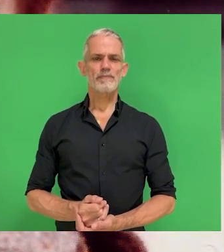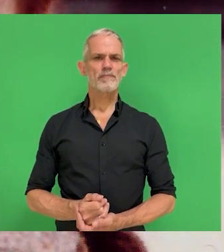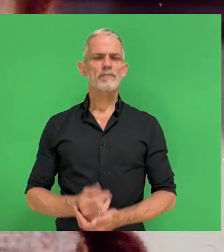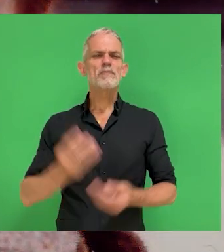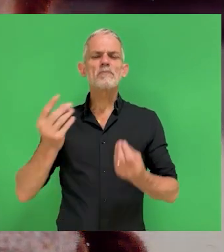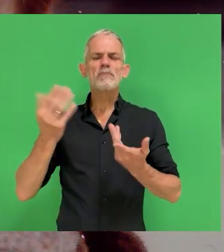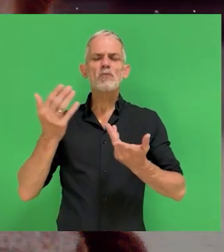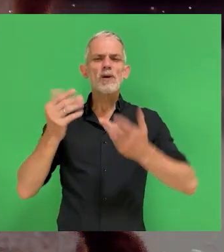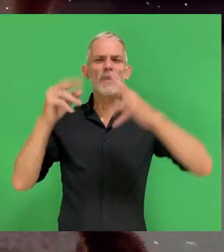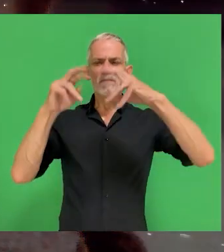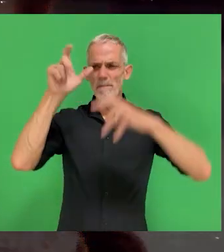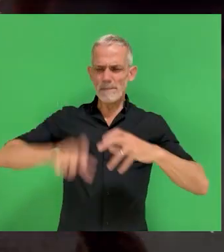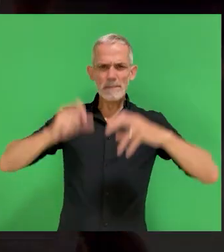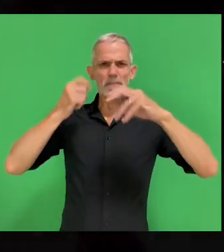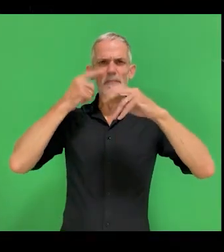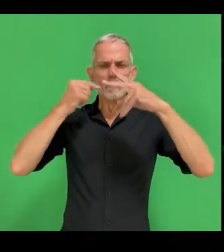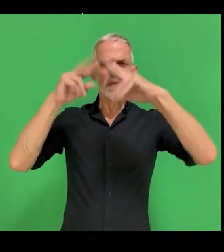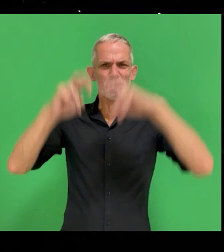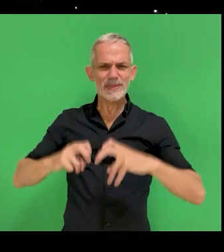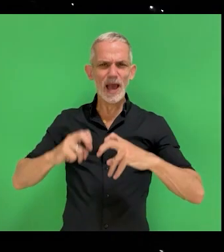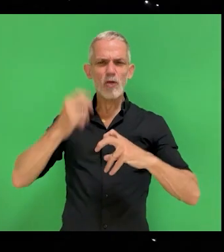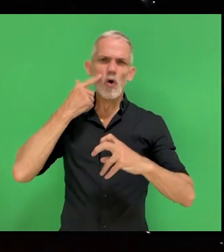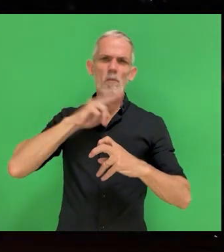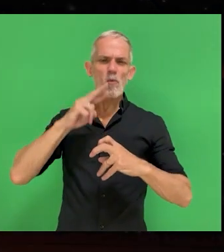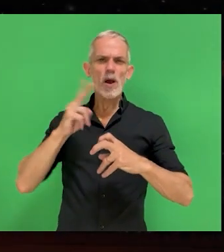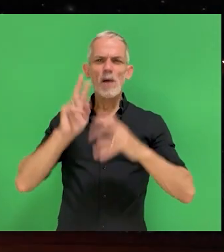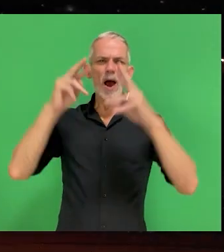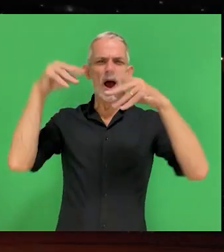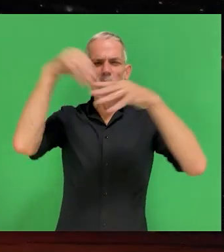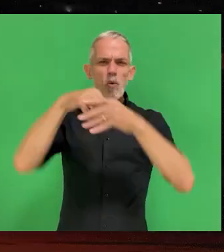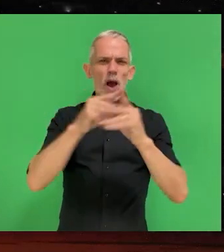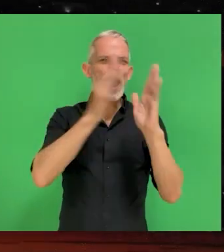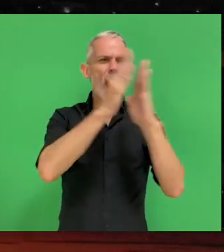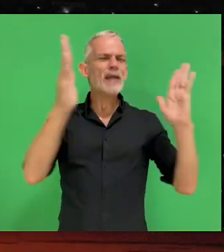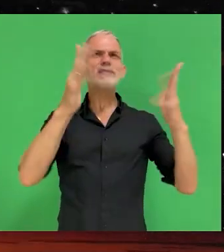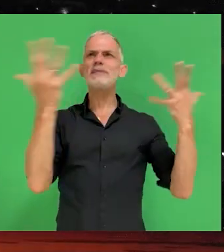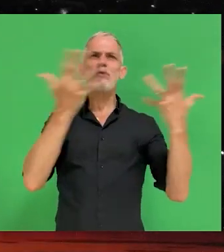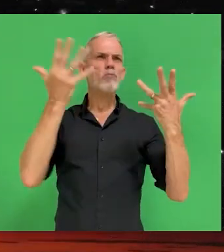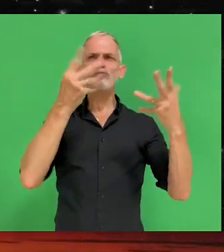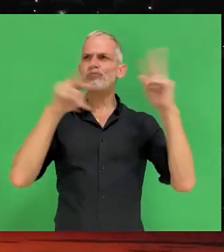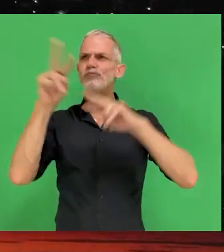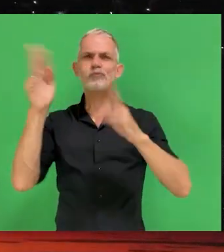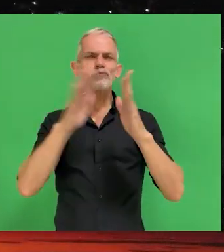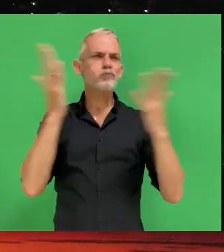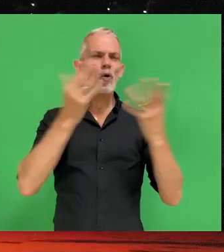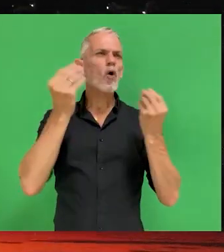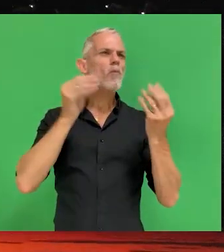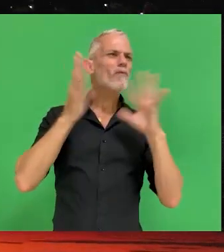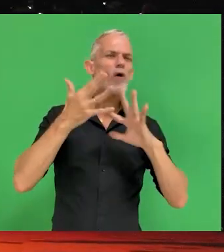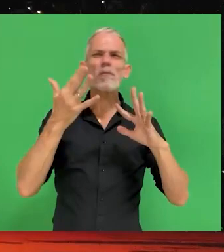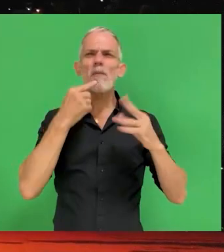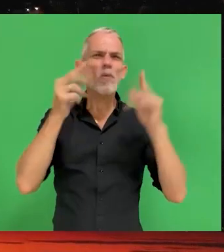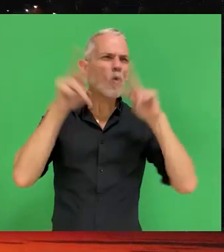¿Qué hace un investigador o investigadora cuando tiene que buscar dentro de un archivo? ¿Qué le pregunta?